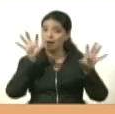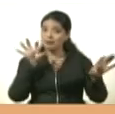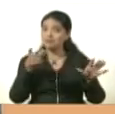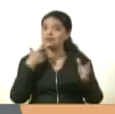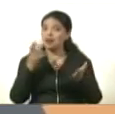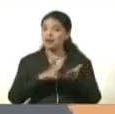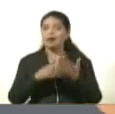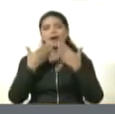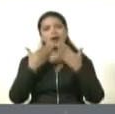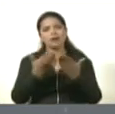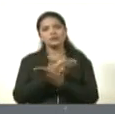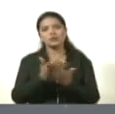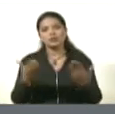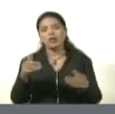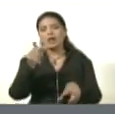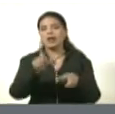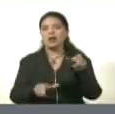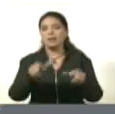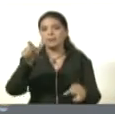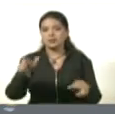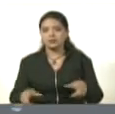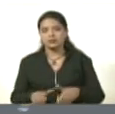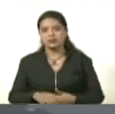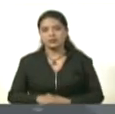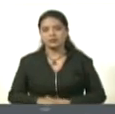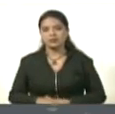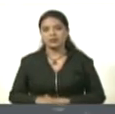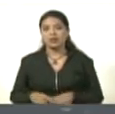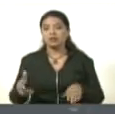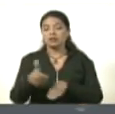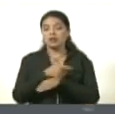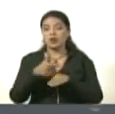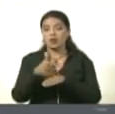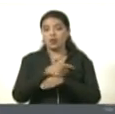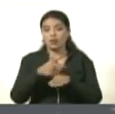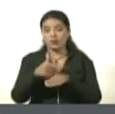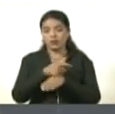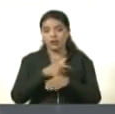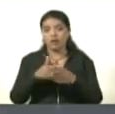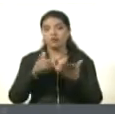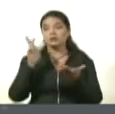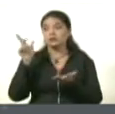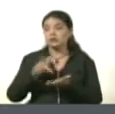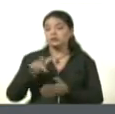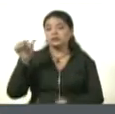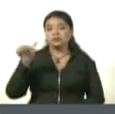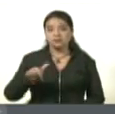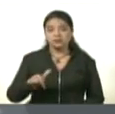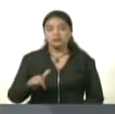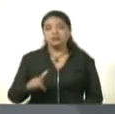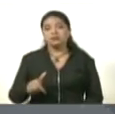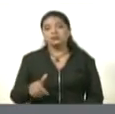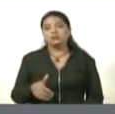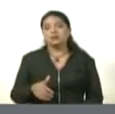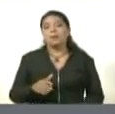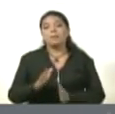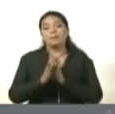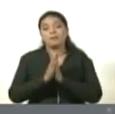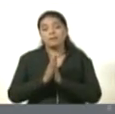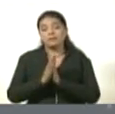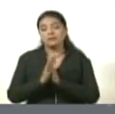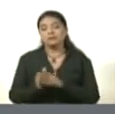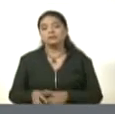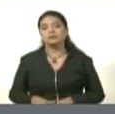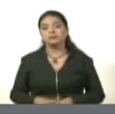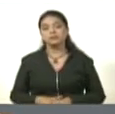agradezco muchísimo a todos los representantes de los gobiernos que están aquí acreditados que inmediatamente o en el